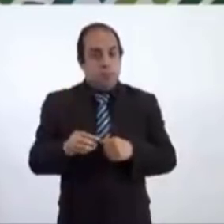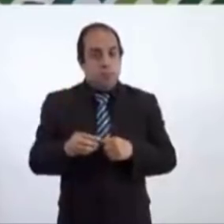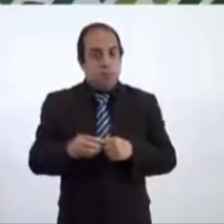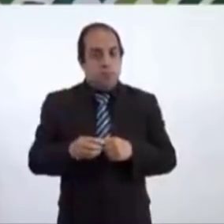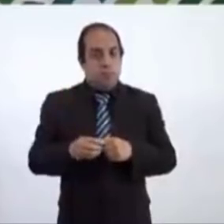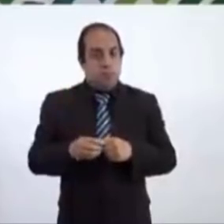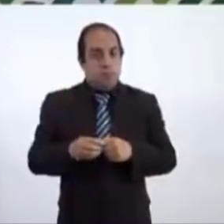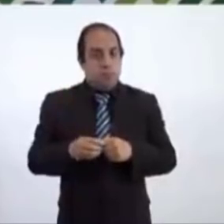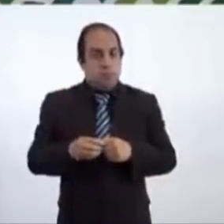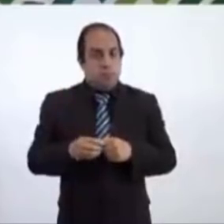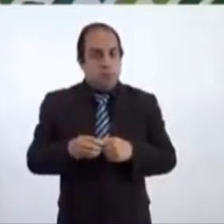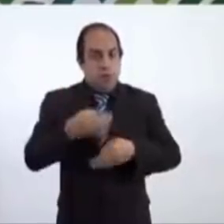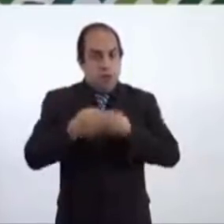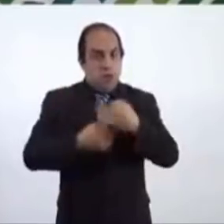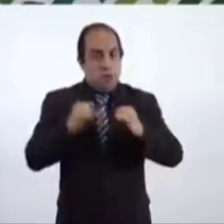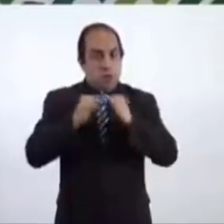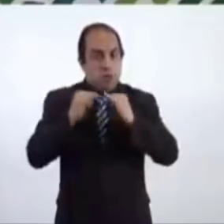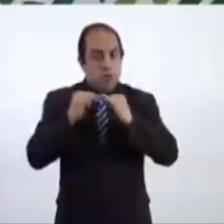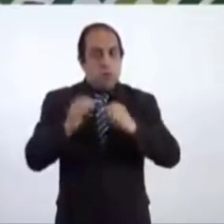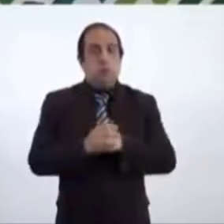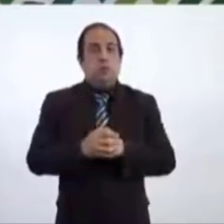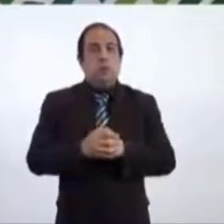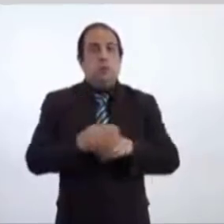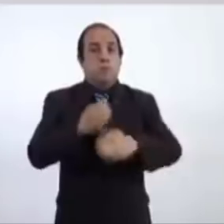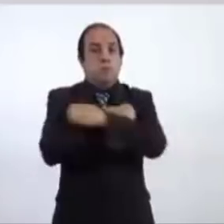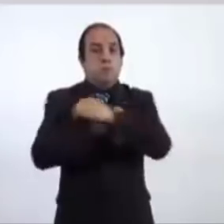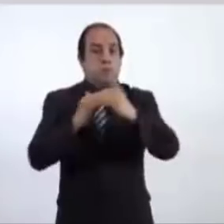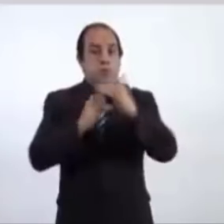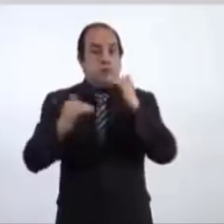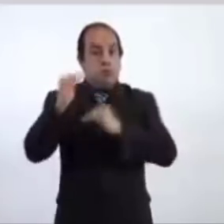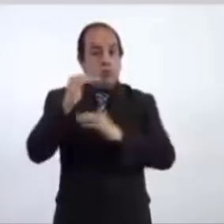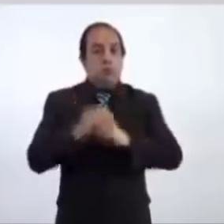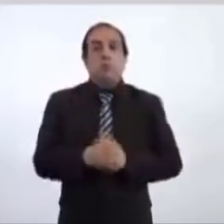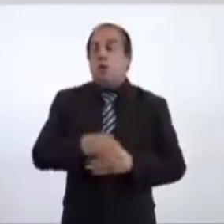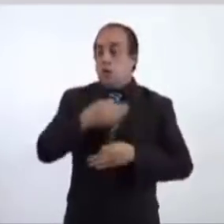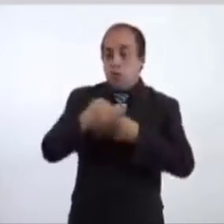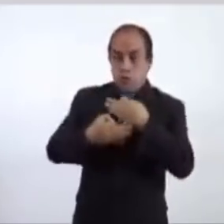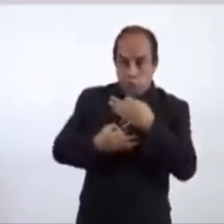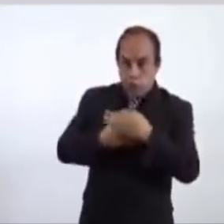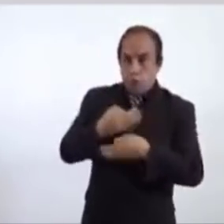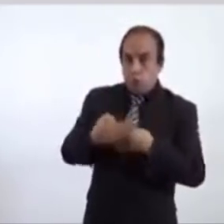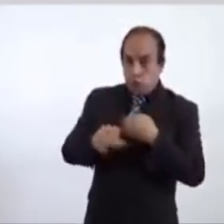las instituciones de educación superior. Sí, todas las